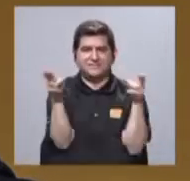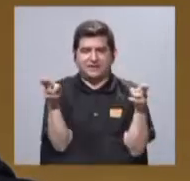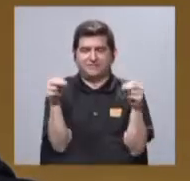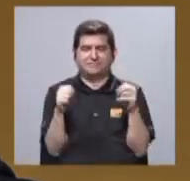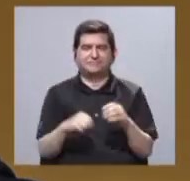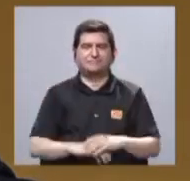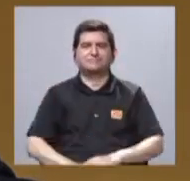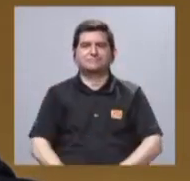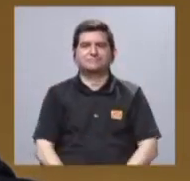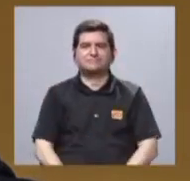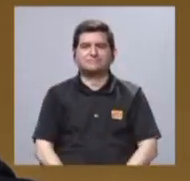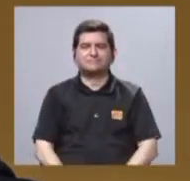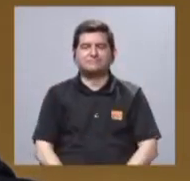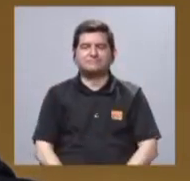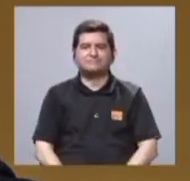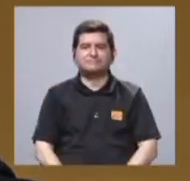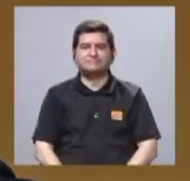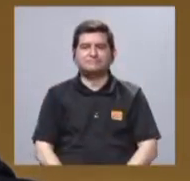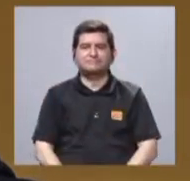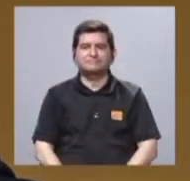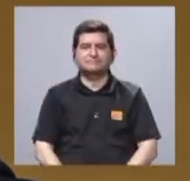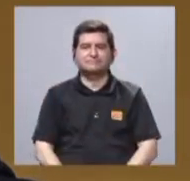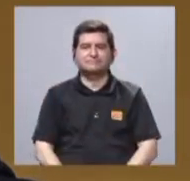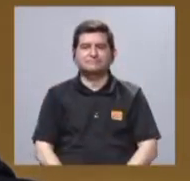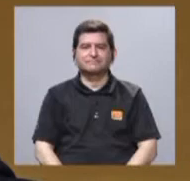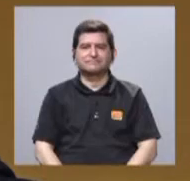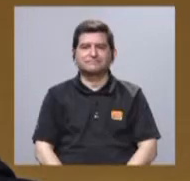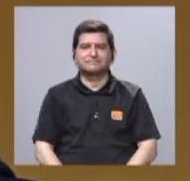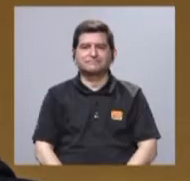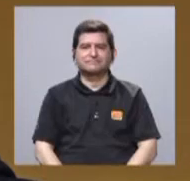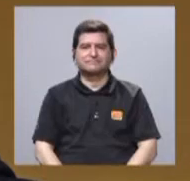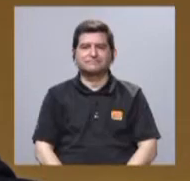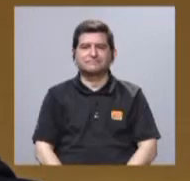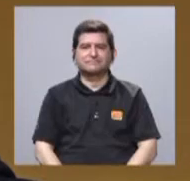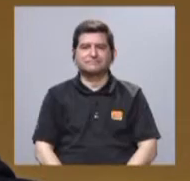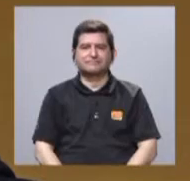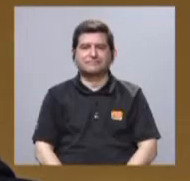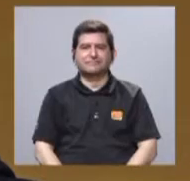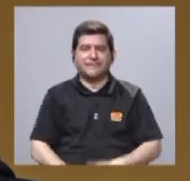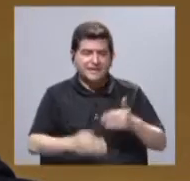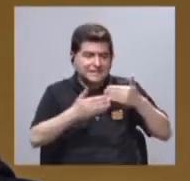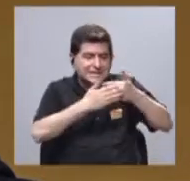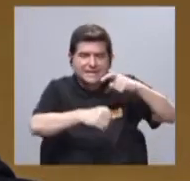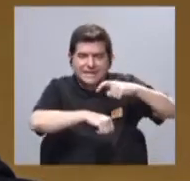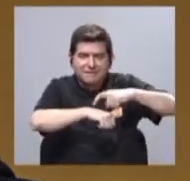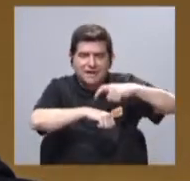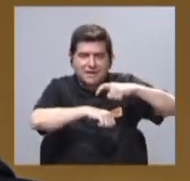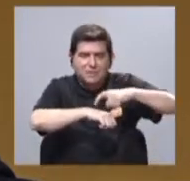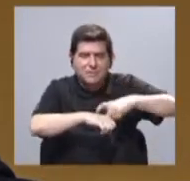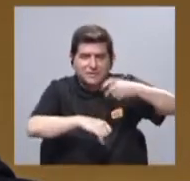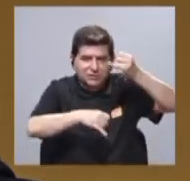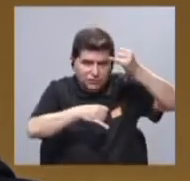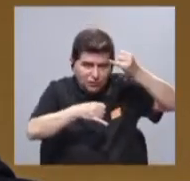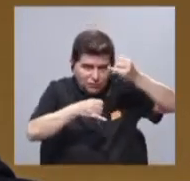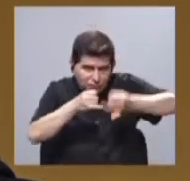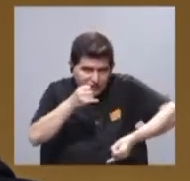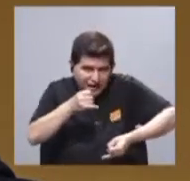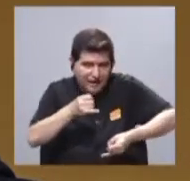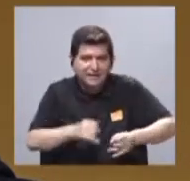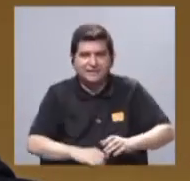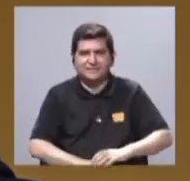región. Estaba por ocurrir el evento final